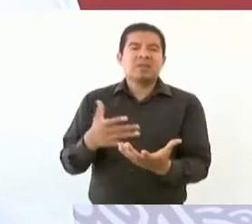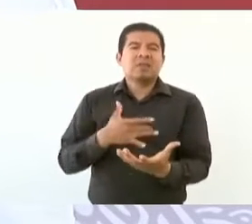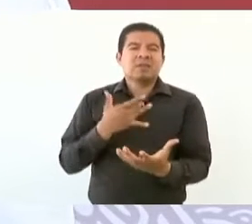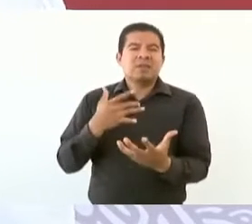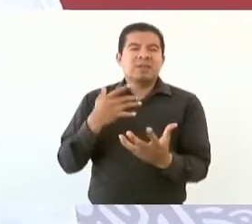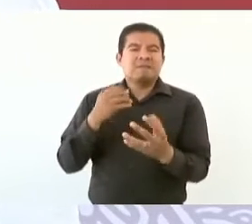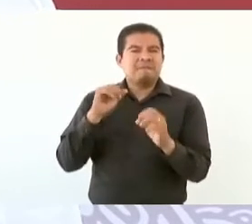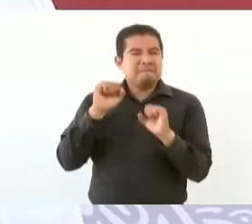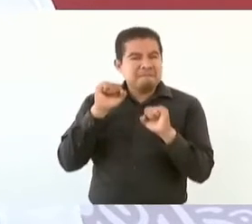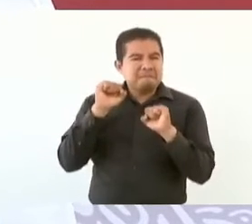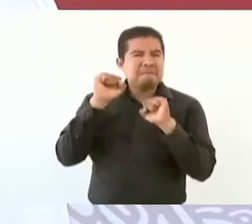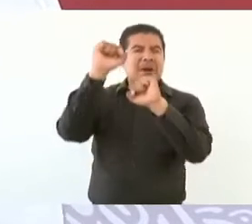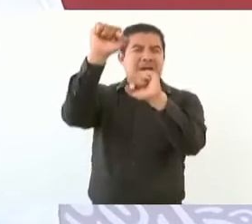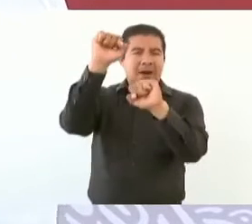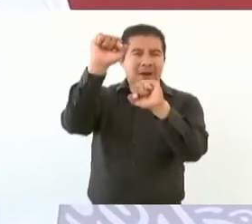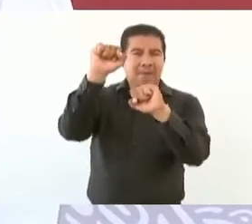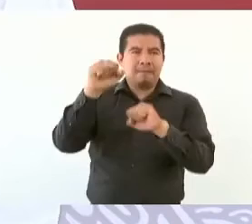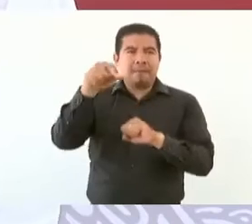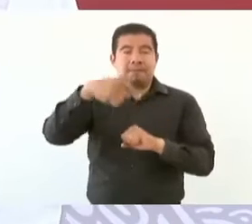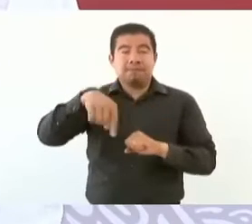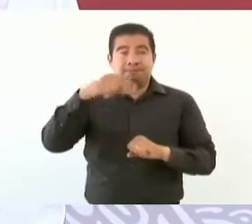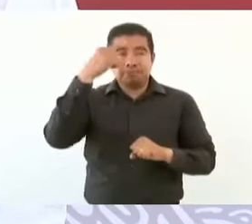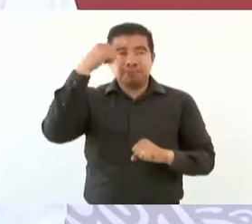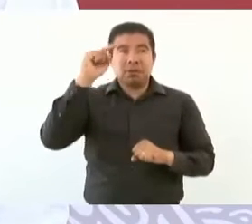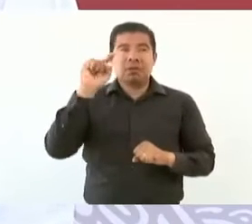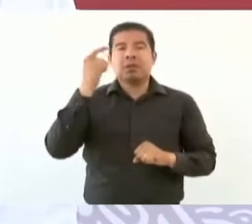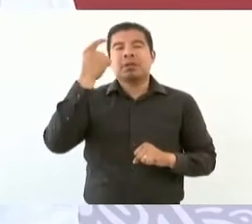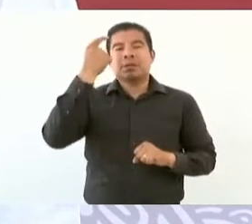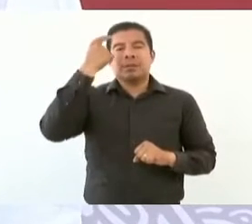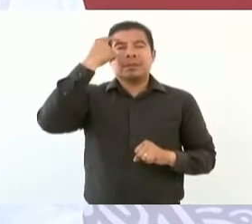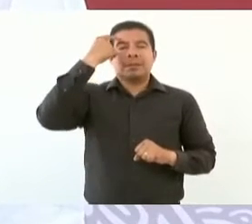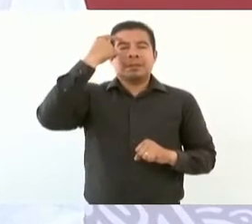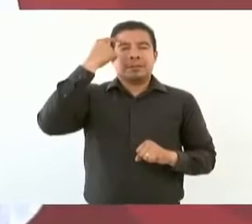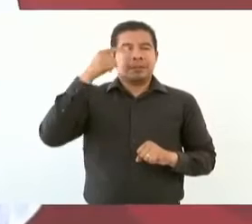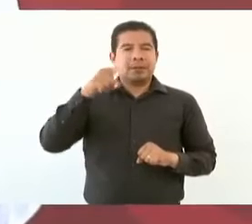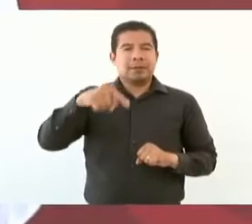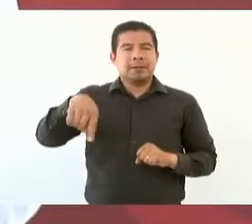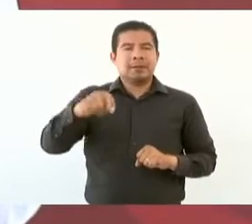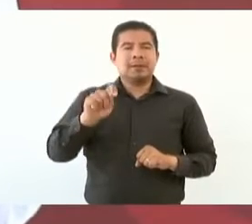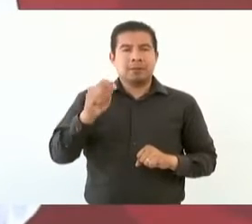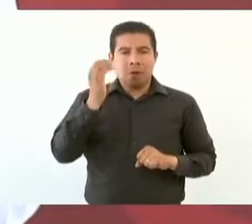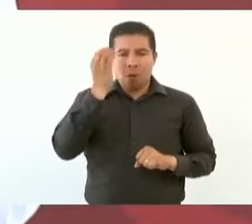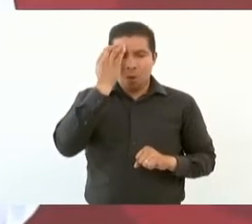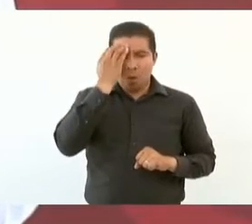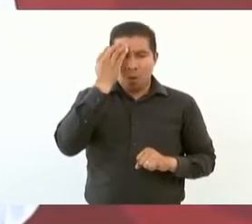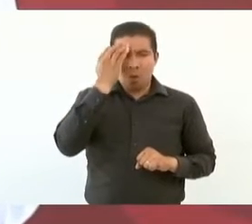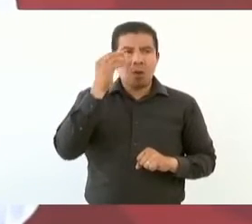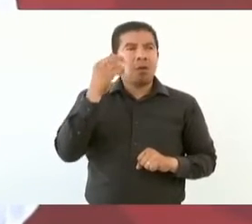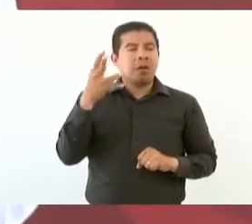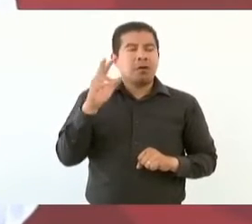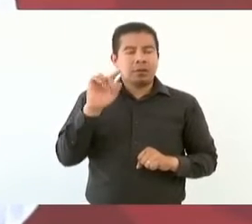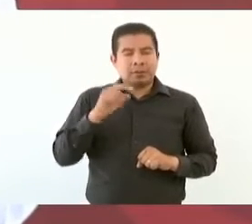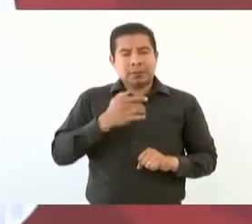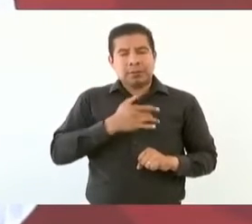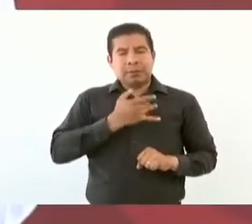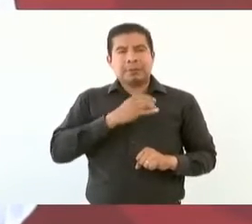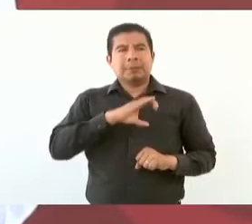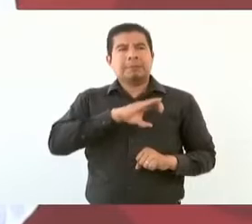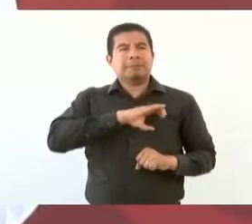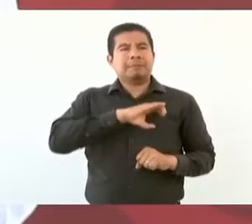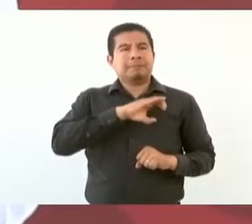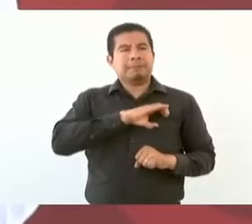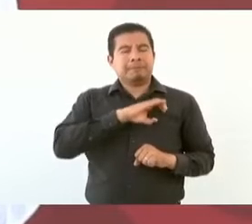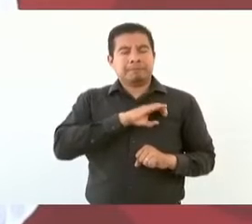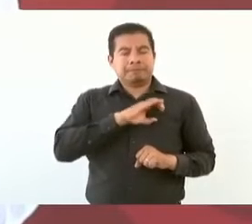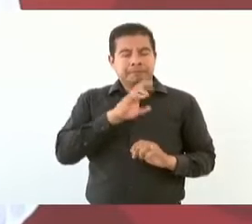Por eso se les conoce con mucho cariño, con mucho